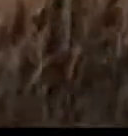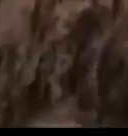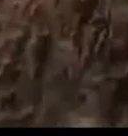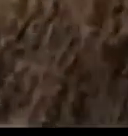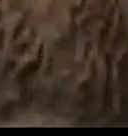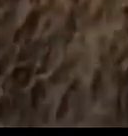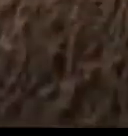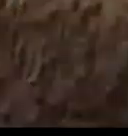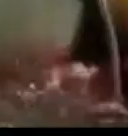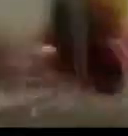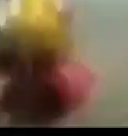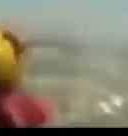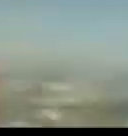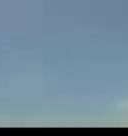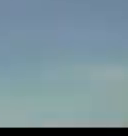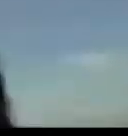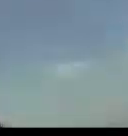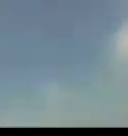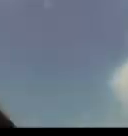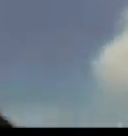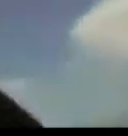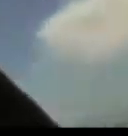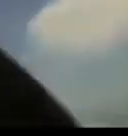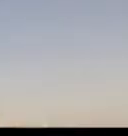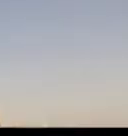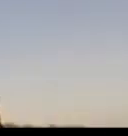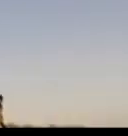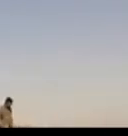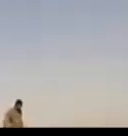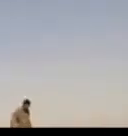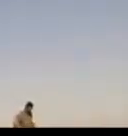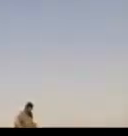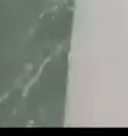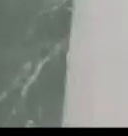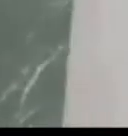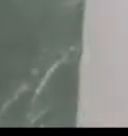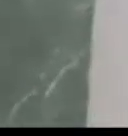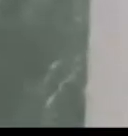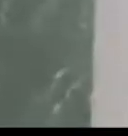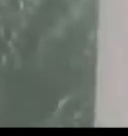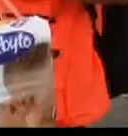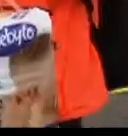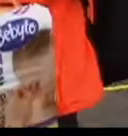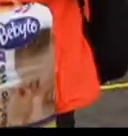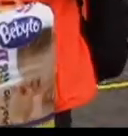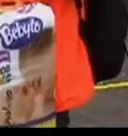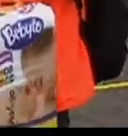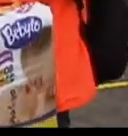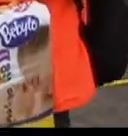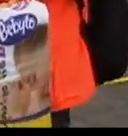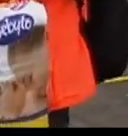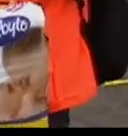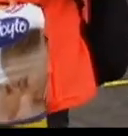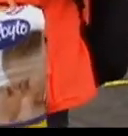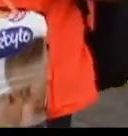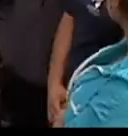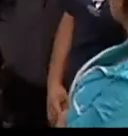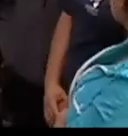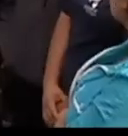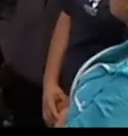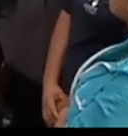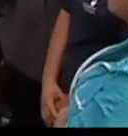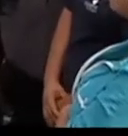educativa orientada a la formación de técnicos, profesionales y especialistas en materia de protección civil y gestión integral del